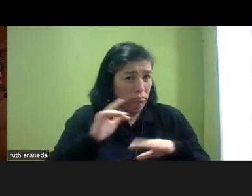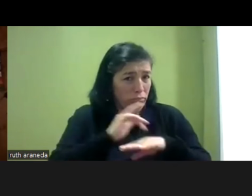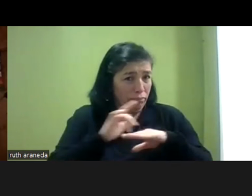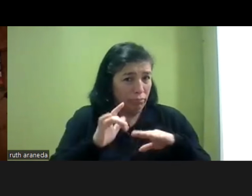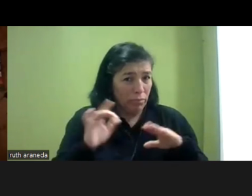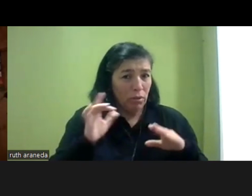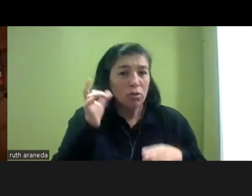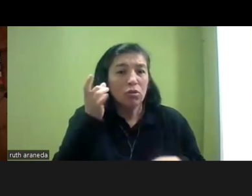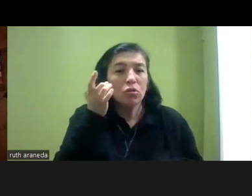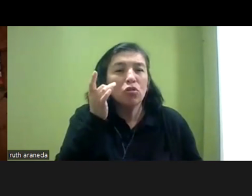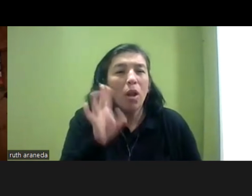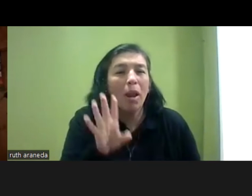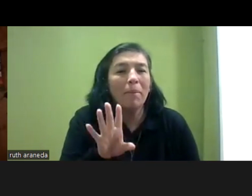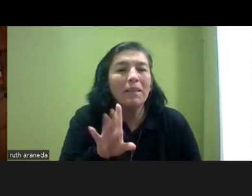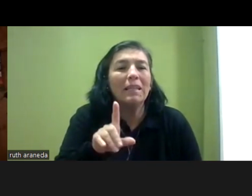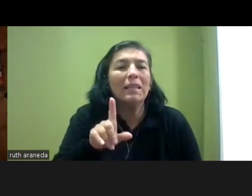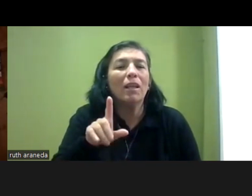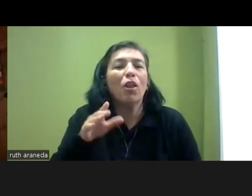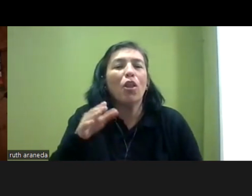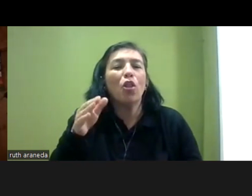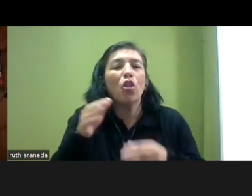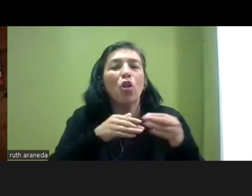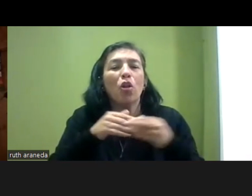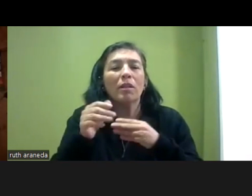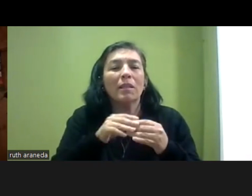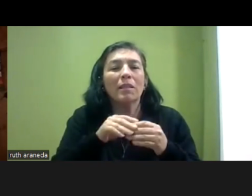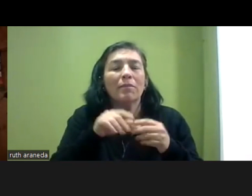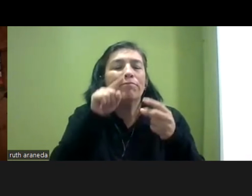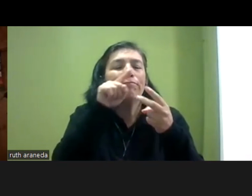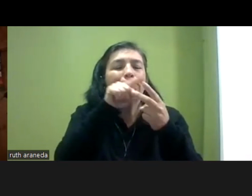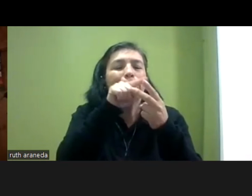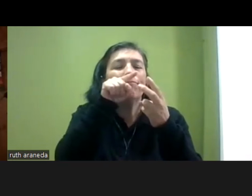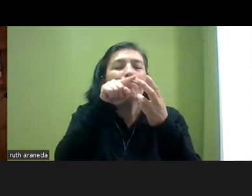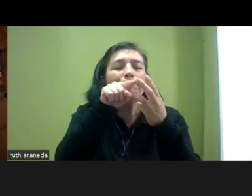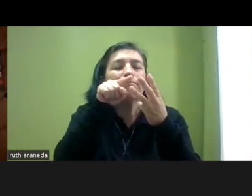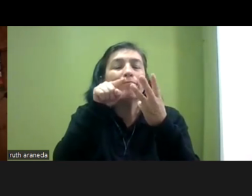se concentran en los tres textiles que